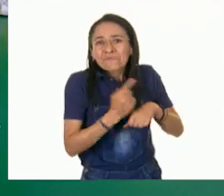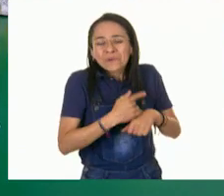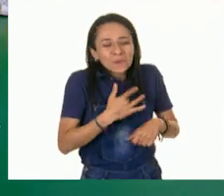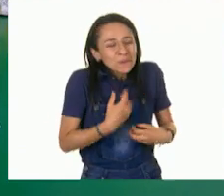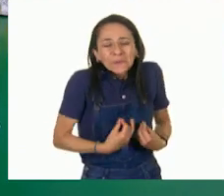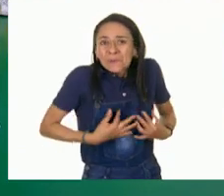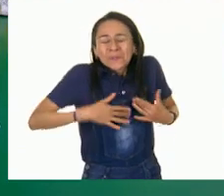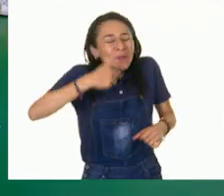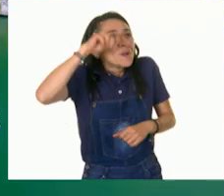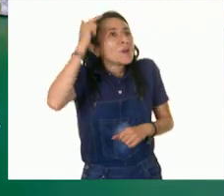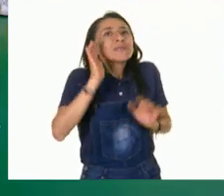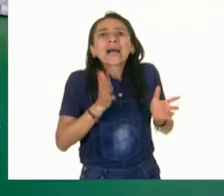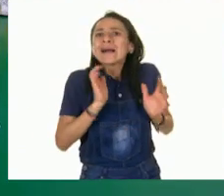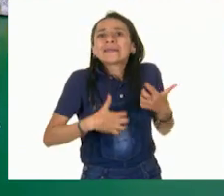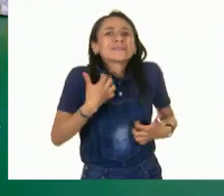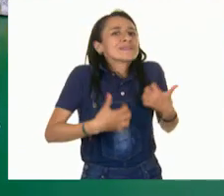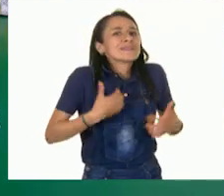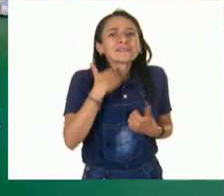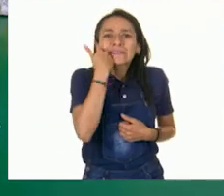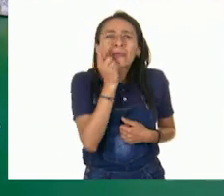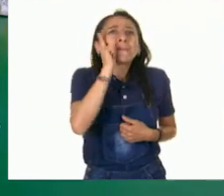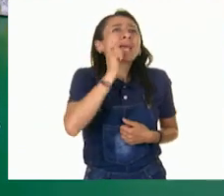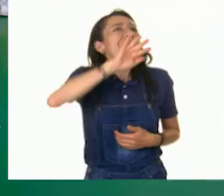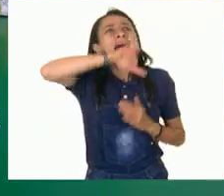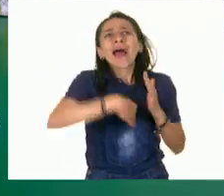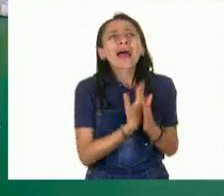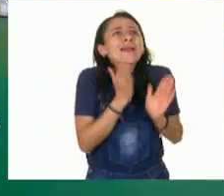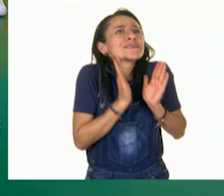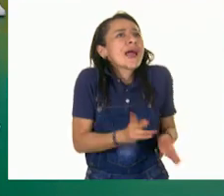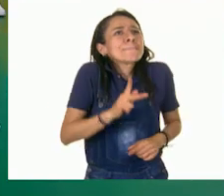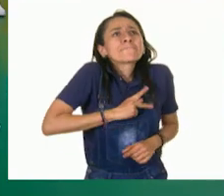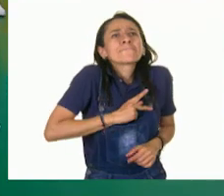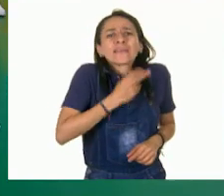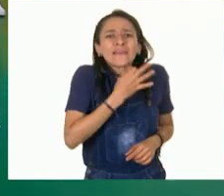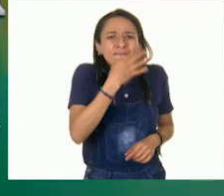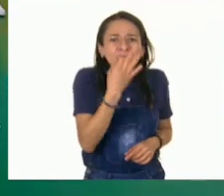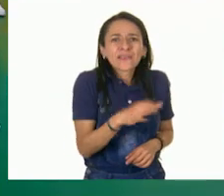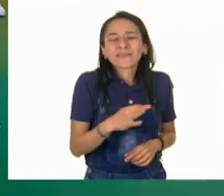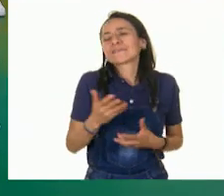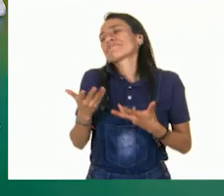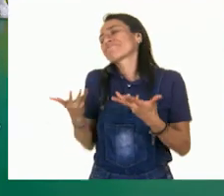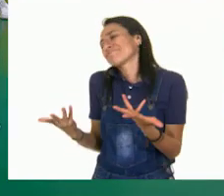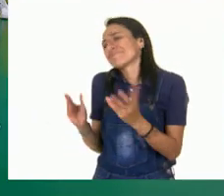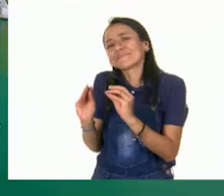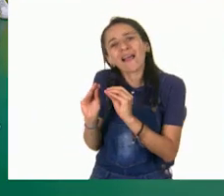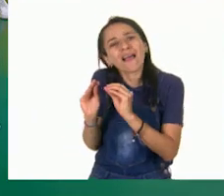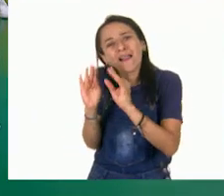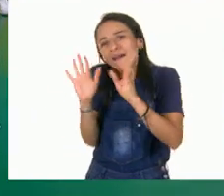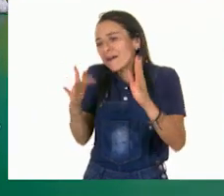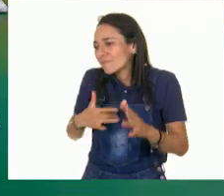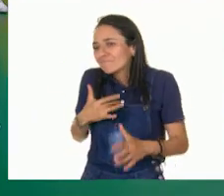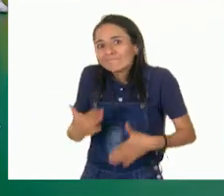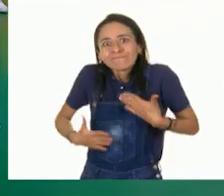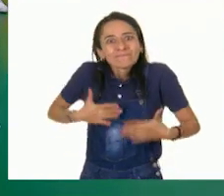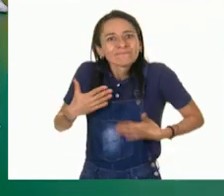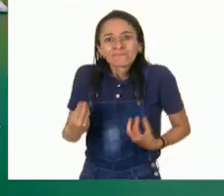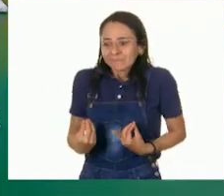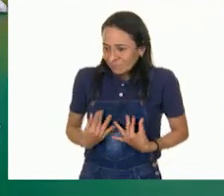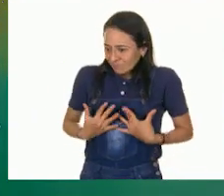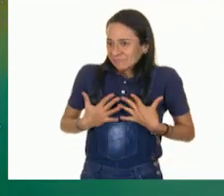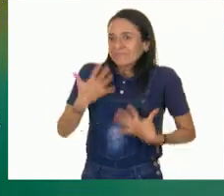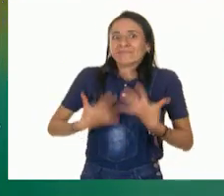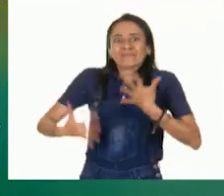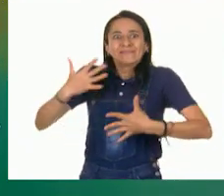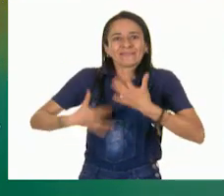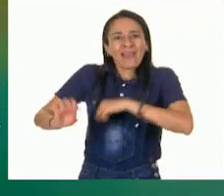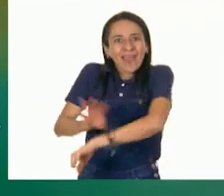quería que fuera el otro día en la mañana para hacer mi fiesta. Claro, es que la euforia te daba mucha energía para ayudar a tu mamá a